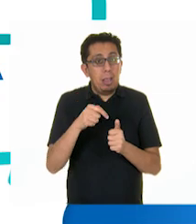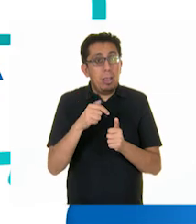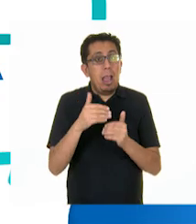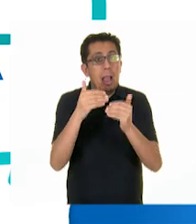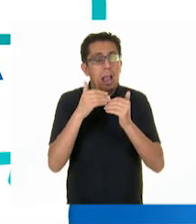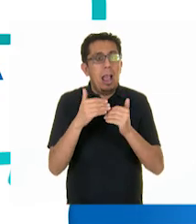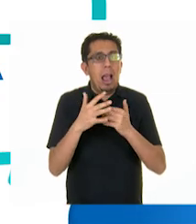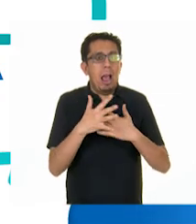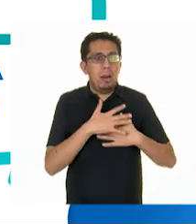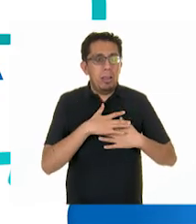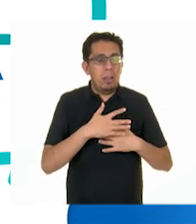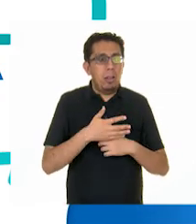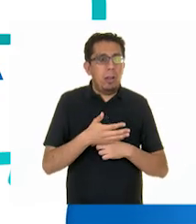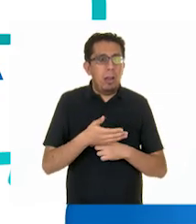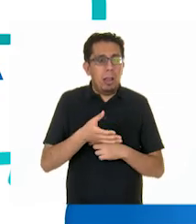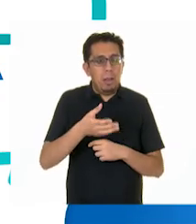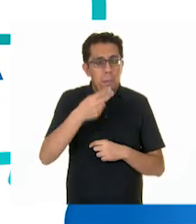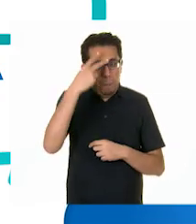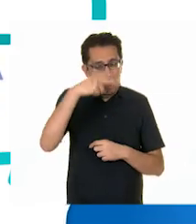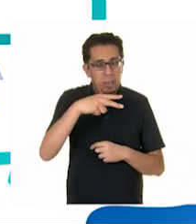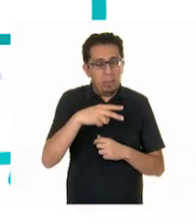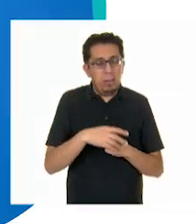Amar a México.